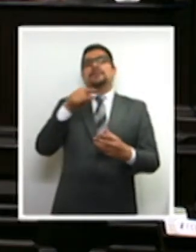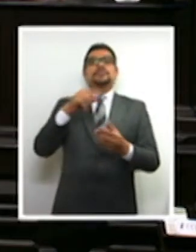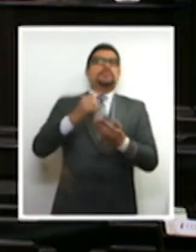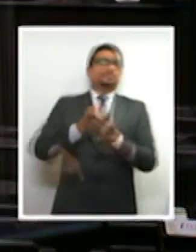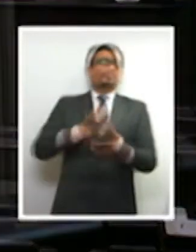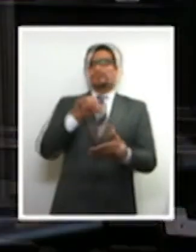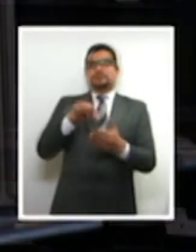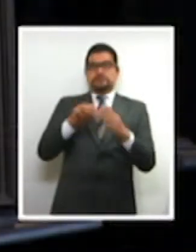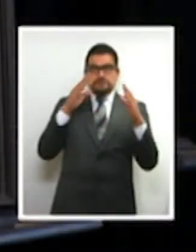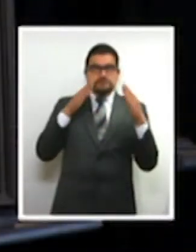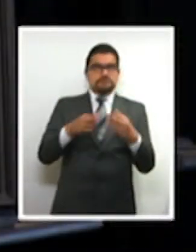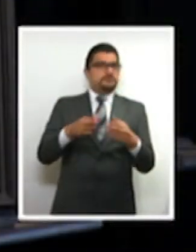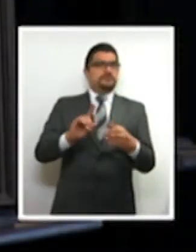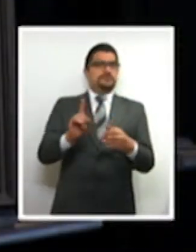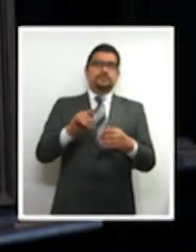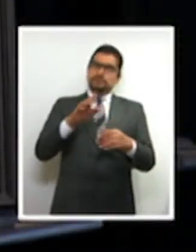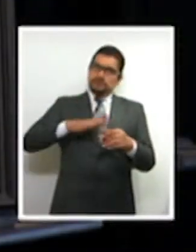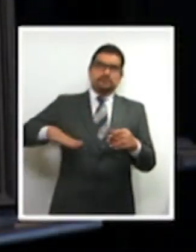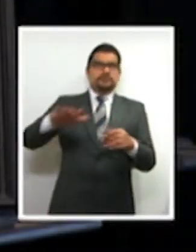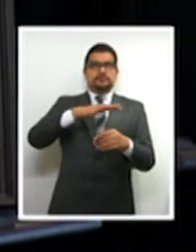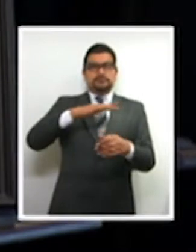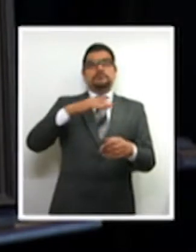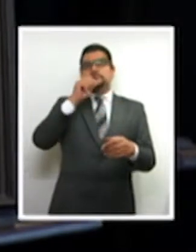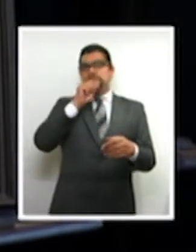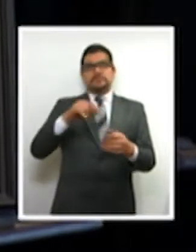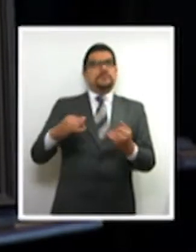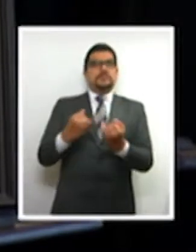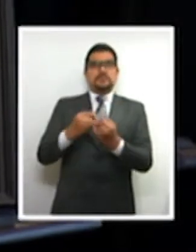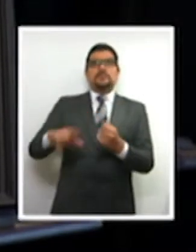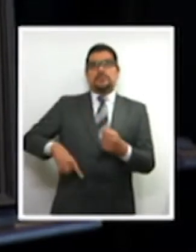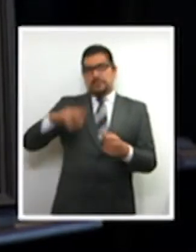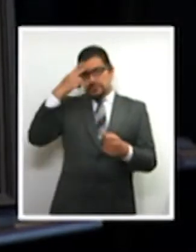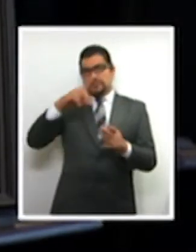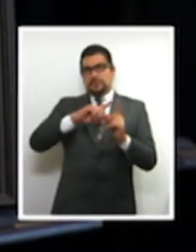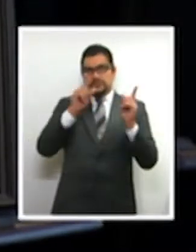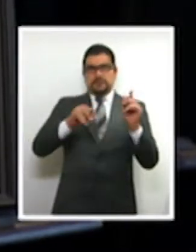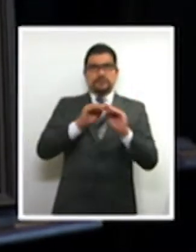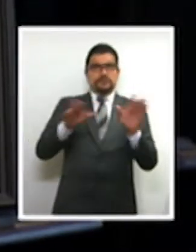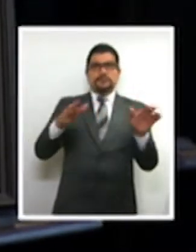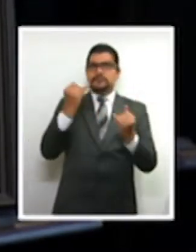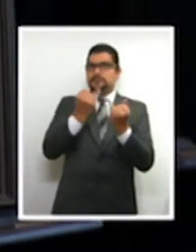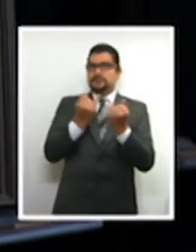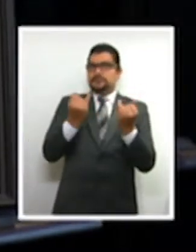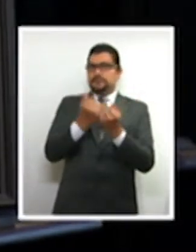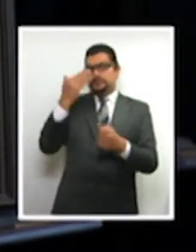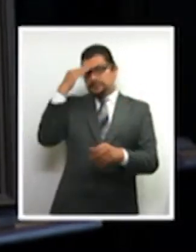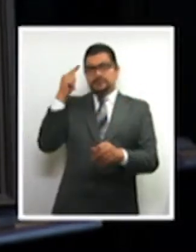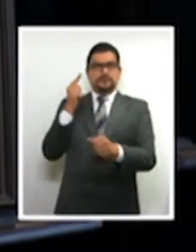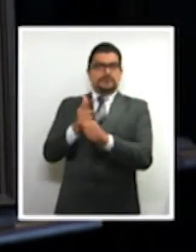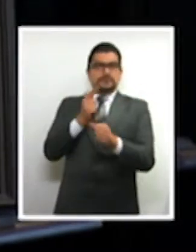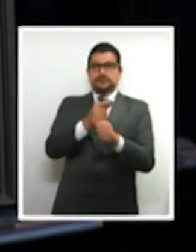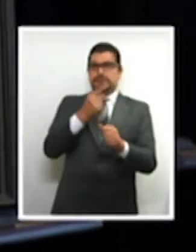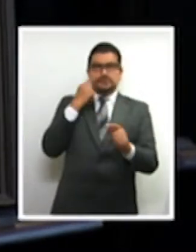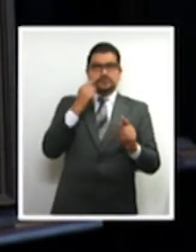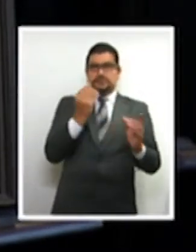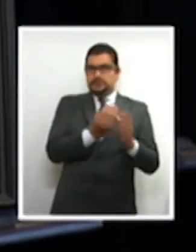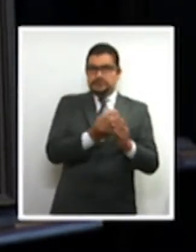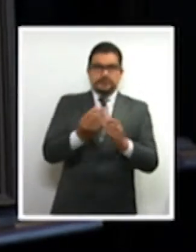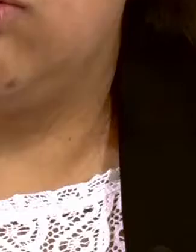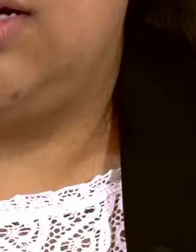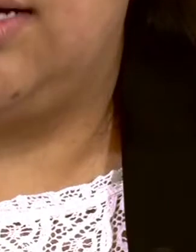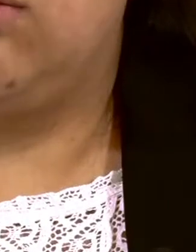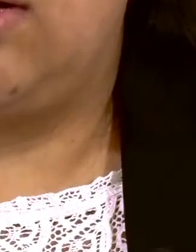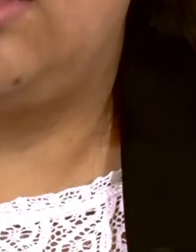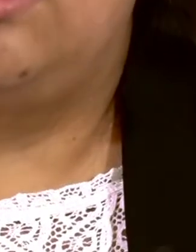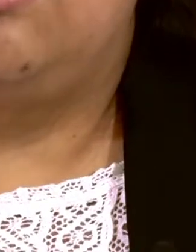los puestos de gobierno. También vienen los derechos que como personas vamos teniendo, muchos derechos que eran política pública ya desde hace